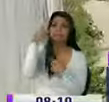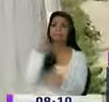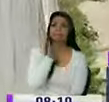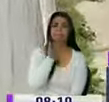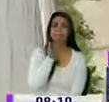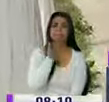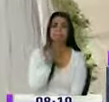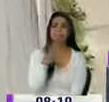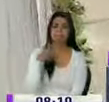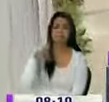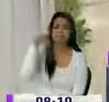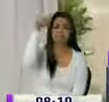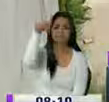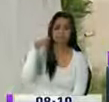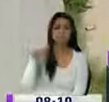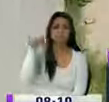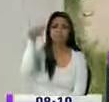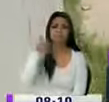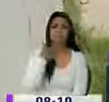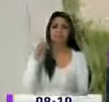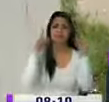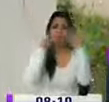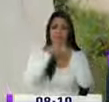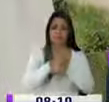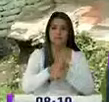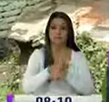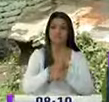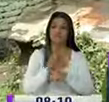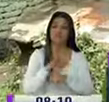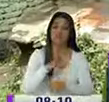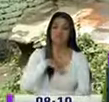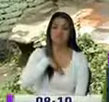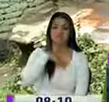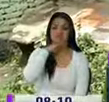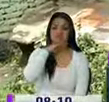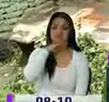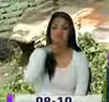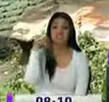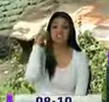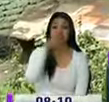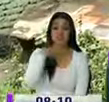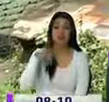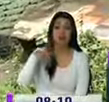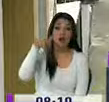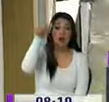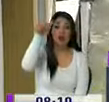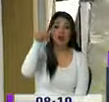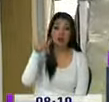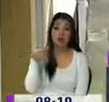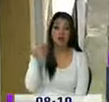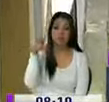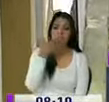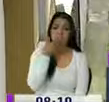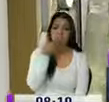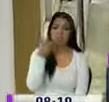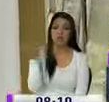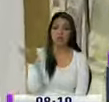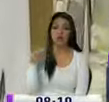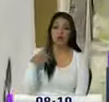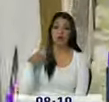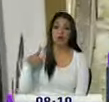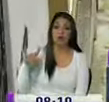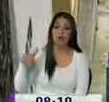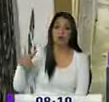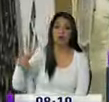gradas para el acceso a la comunidad. Los vecinos resignados comentaron que es tan difícil transitar por el sitio que prefieren caminar varias